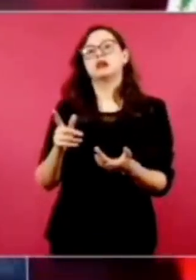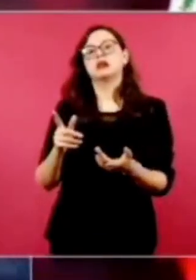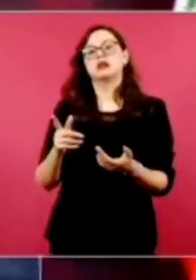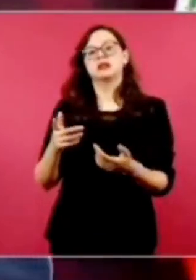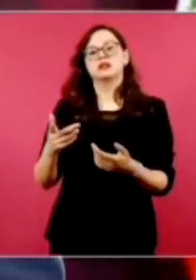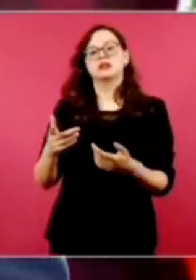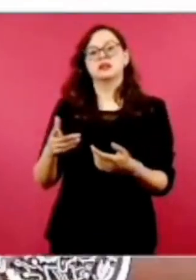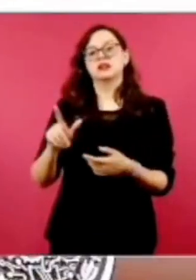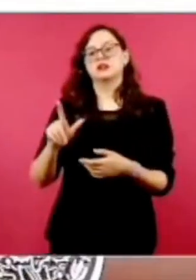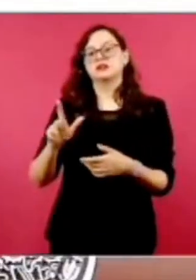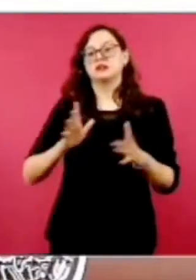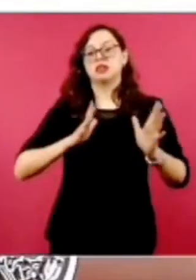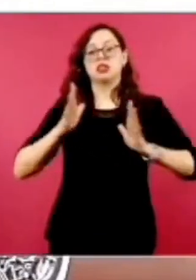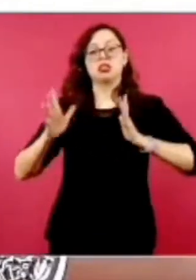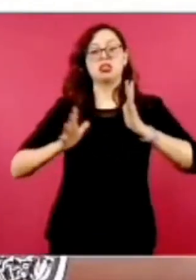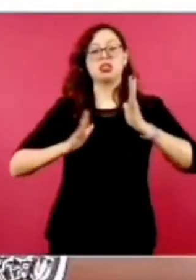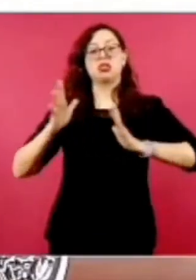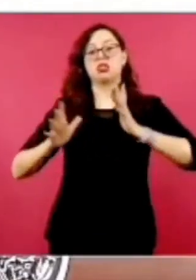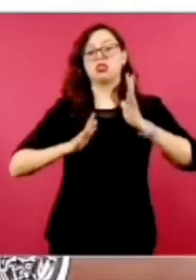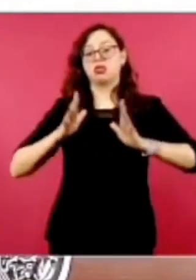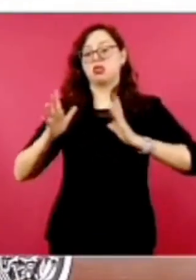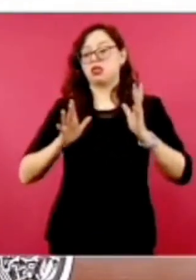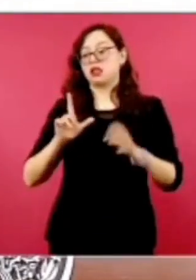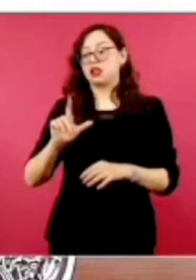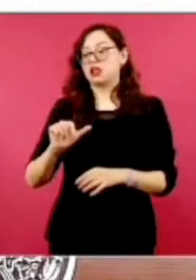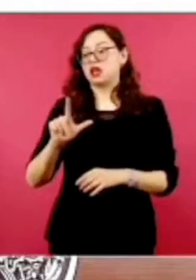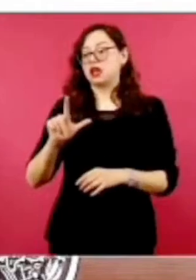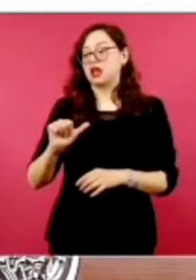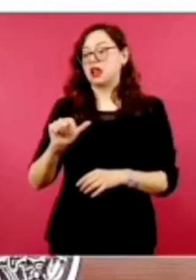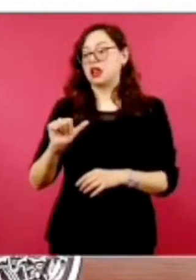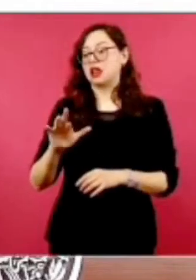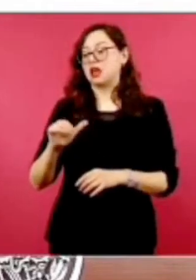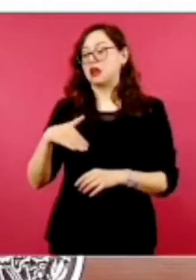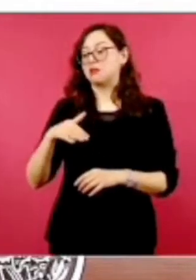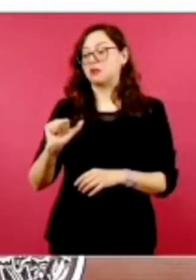por su sensacionalismo, y nos da mucha pena.